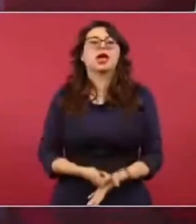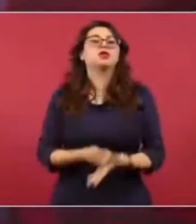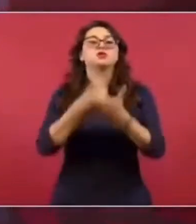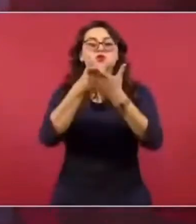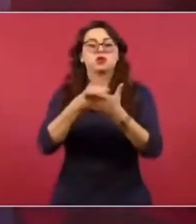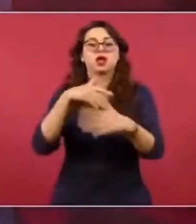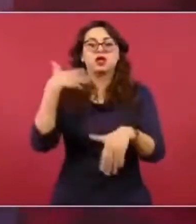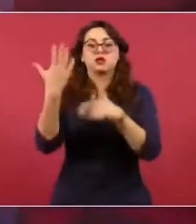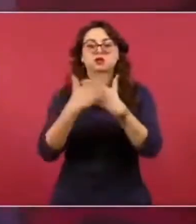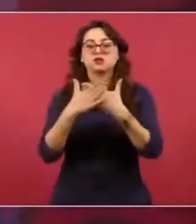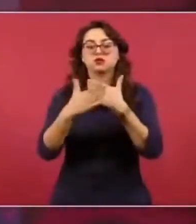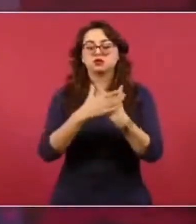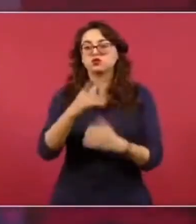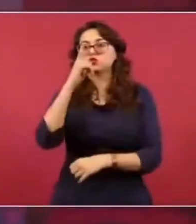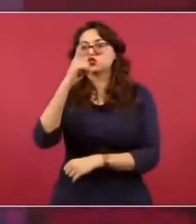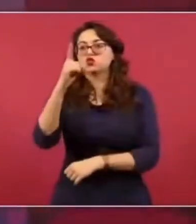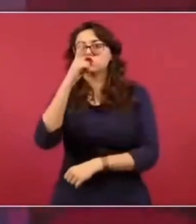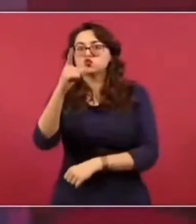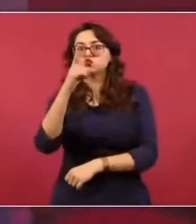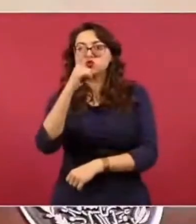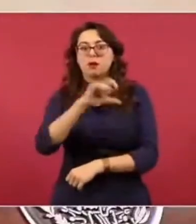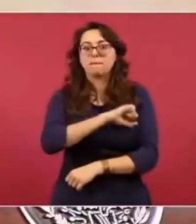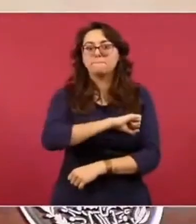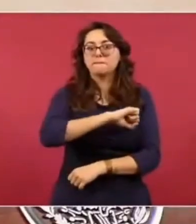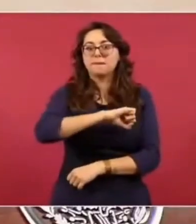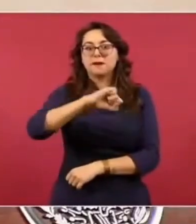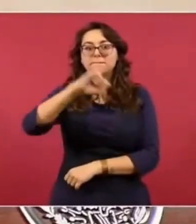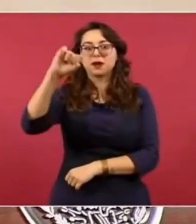de la luz.